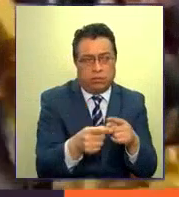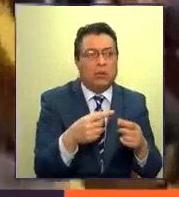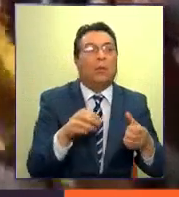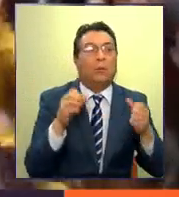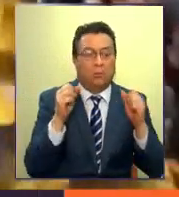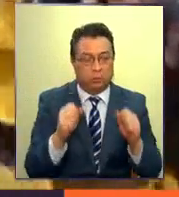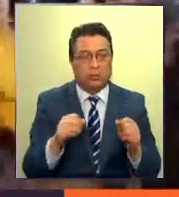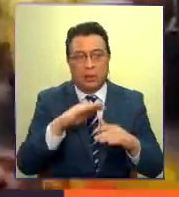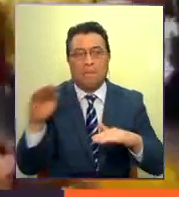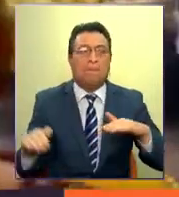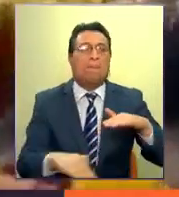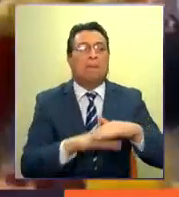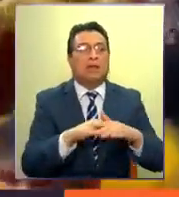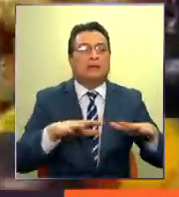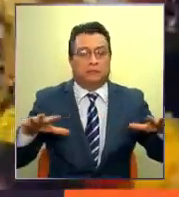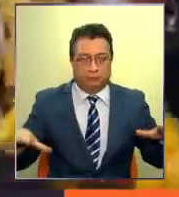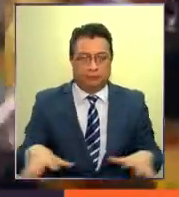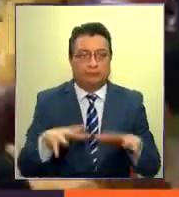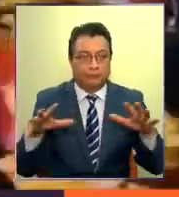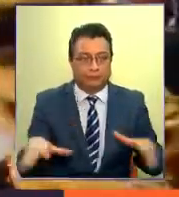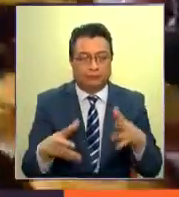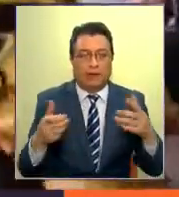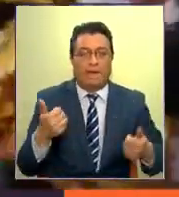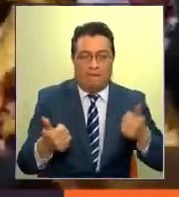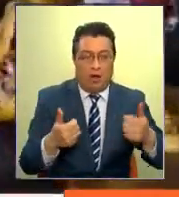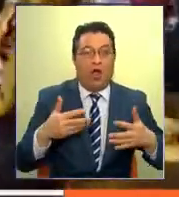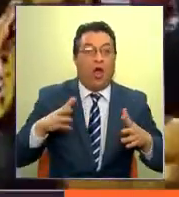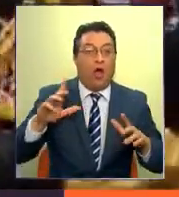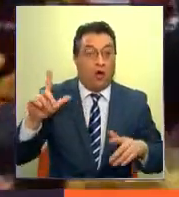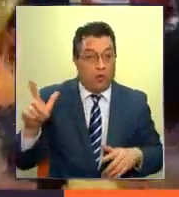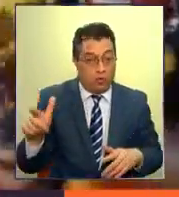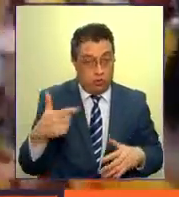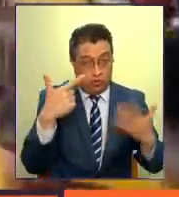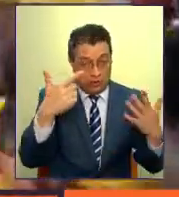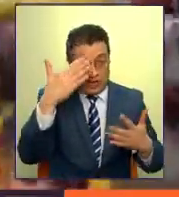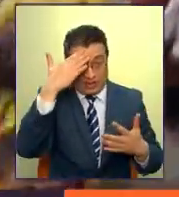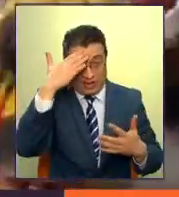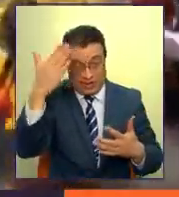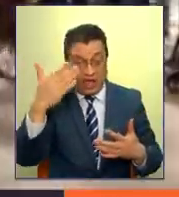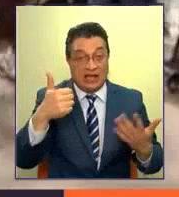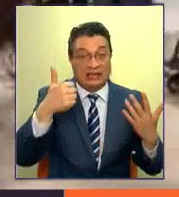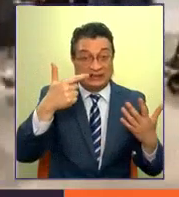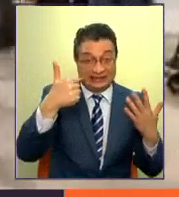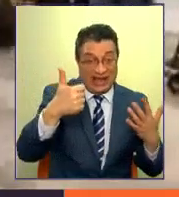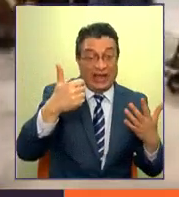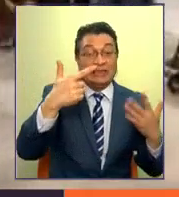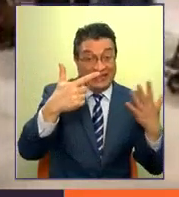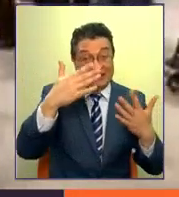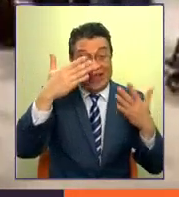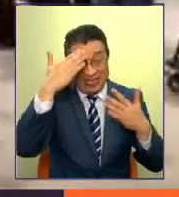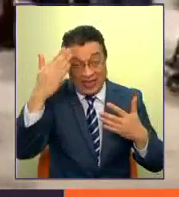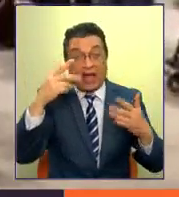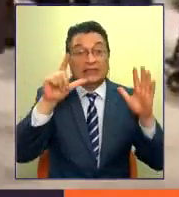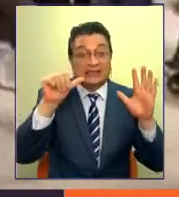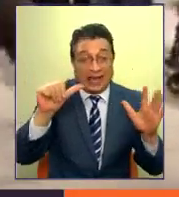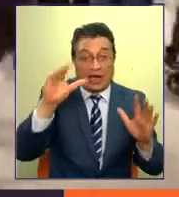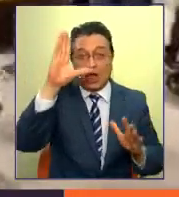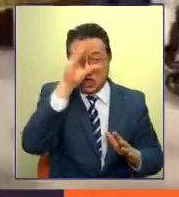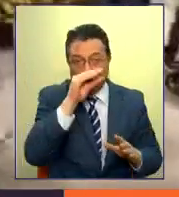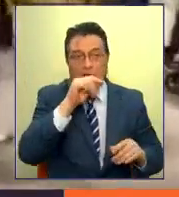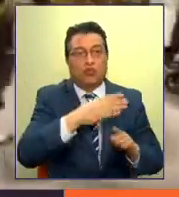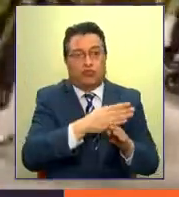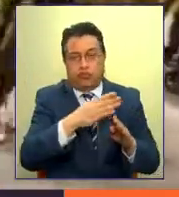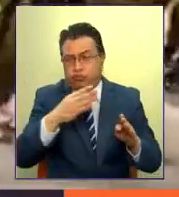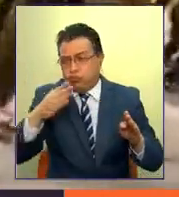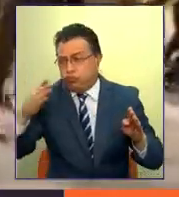su máximo esfuerzo físico en bailes que no paran durante 7 días y 6 noches. Todo esto es en La